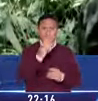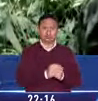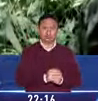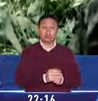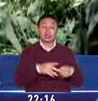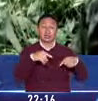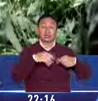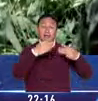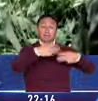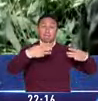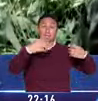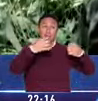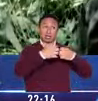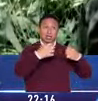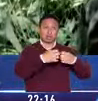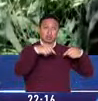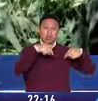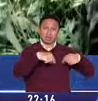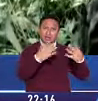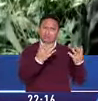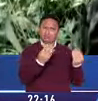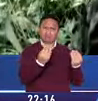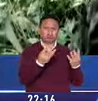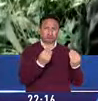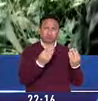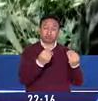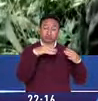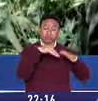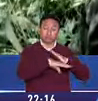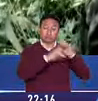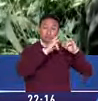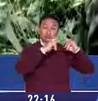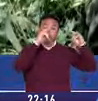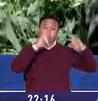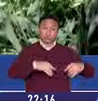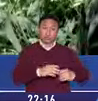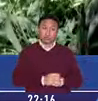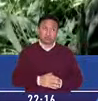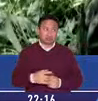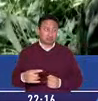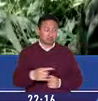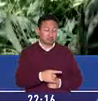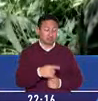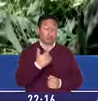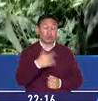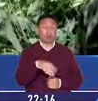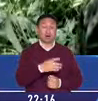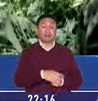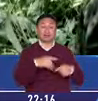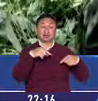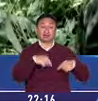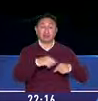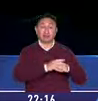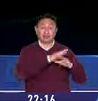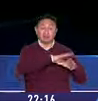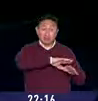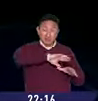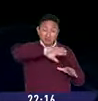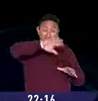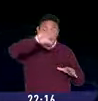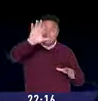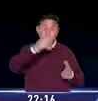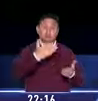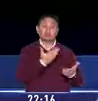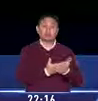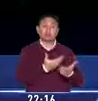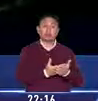de material y equipos que ha ingresado acá, inimaginable aquí en la selva, en la montaña. Entre las